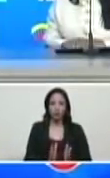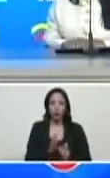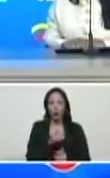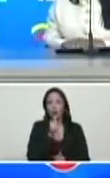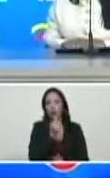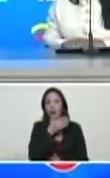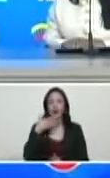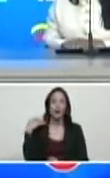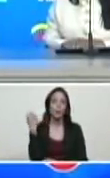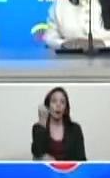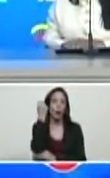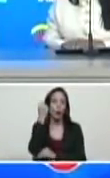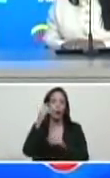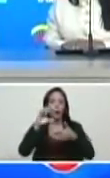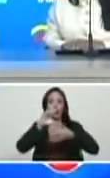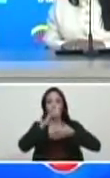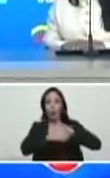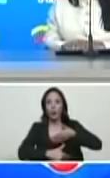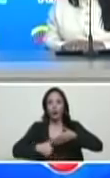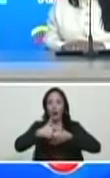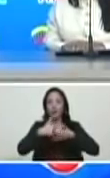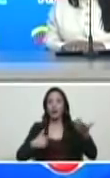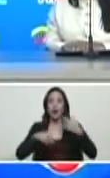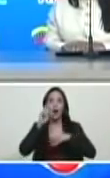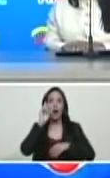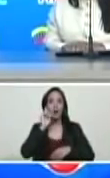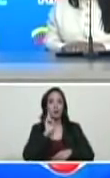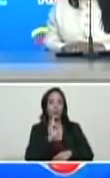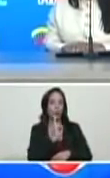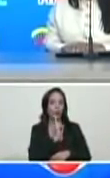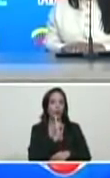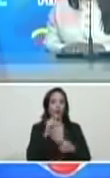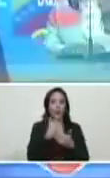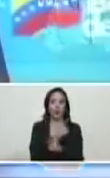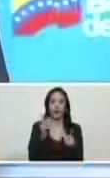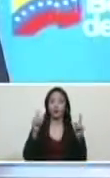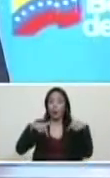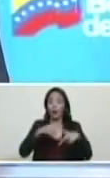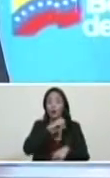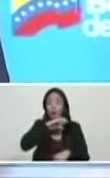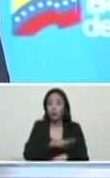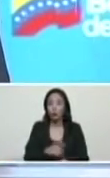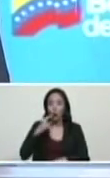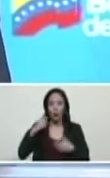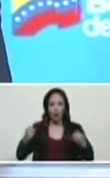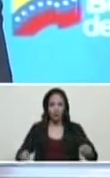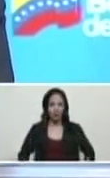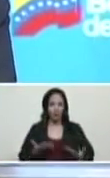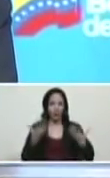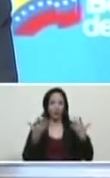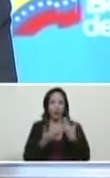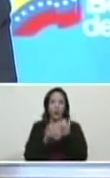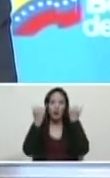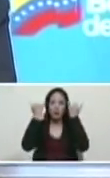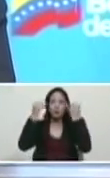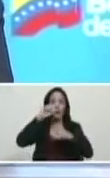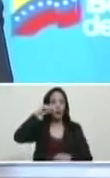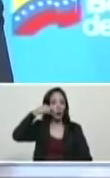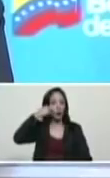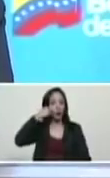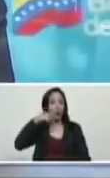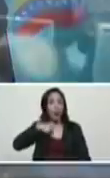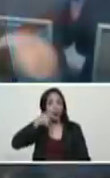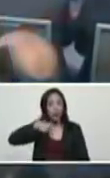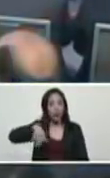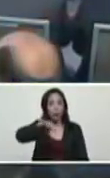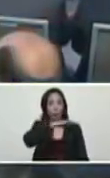América, nuestro libertador Simón Bolívar, y aquí están sus hazañas vivas, marcadas en el territorio.